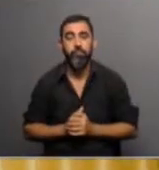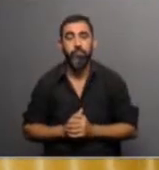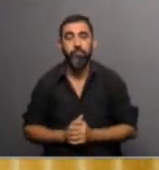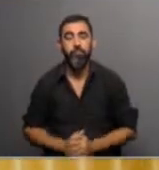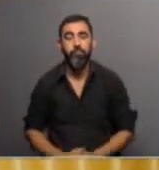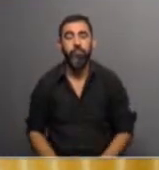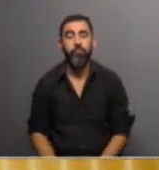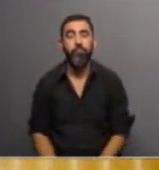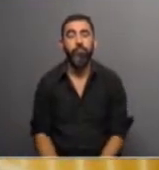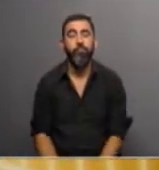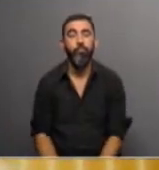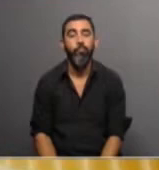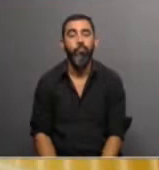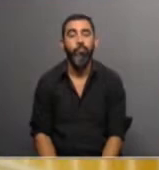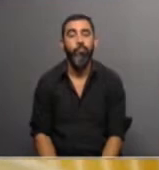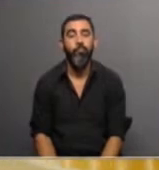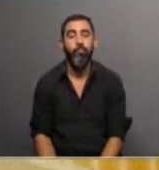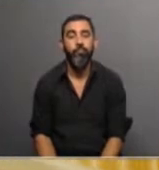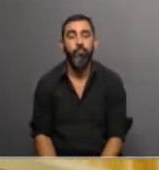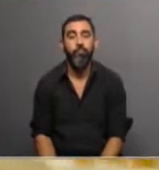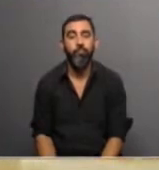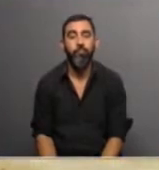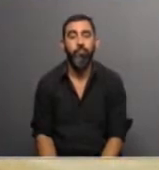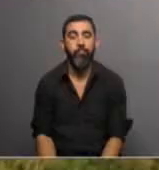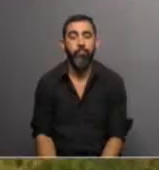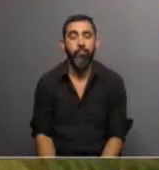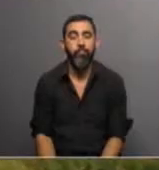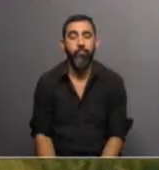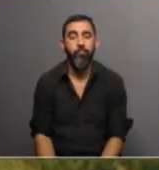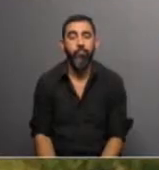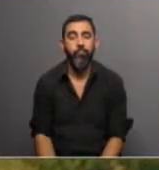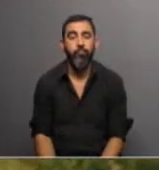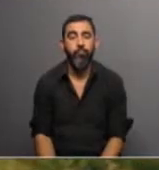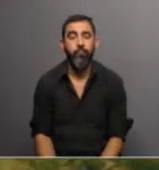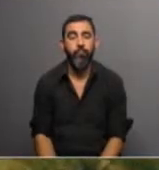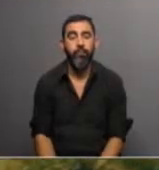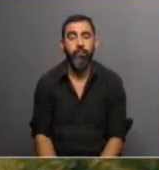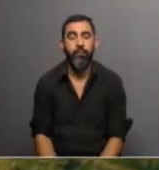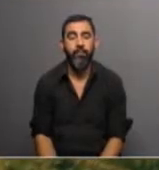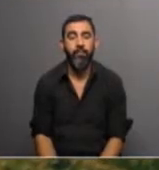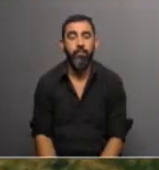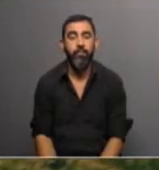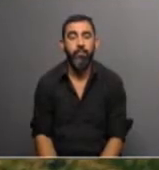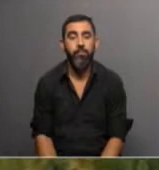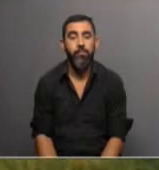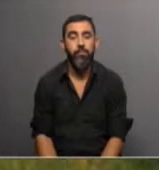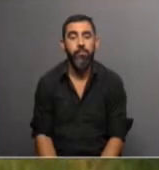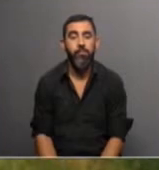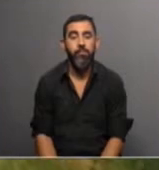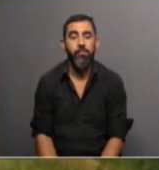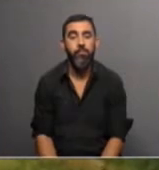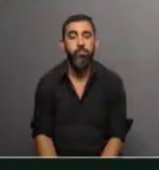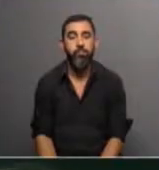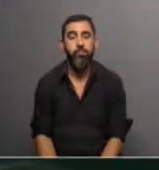No era necesario que escribiera, pero te confieso que me gusta hablar